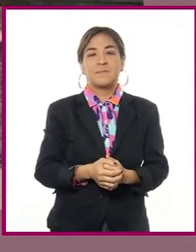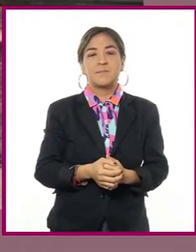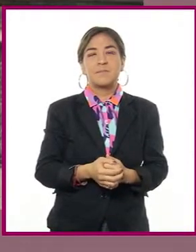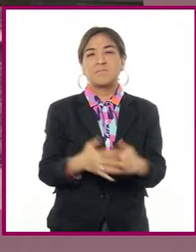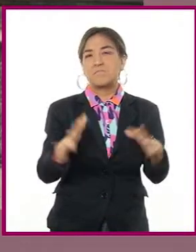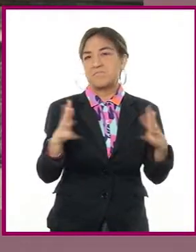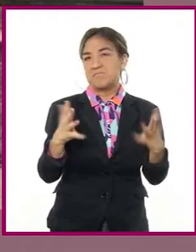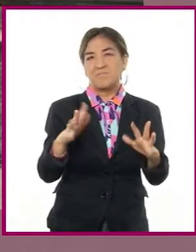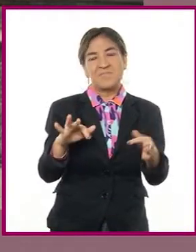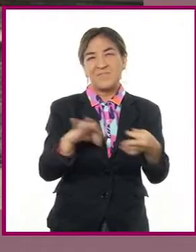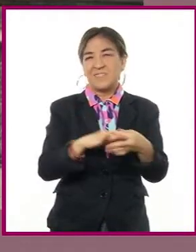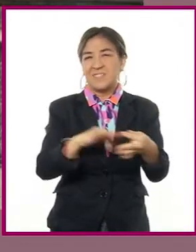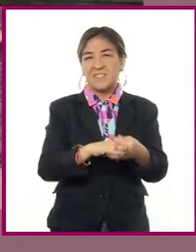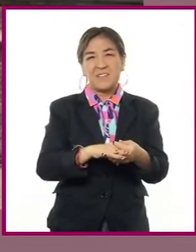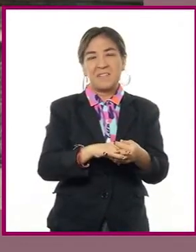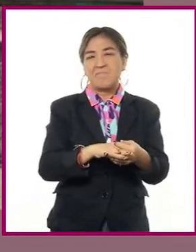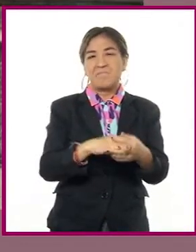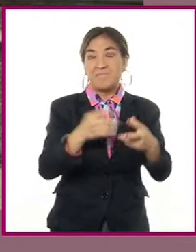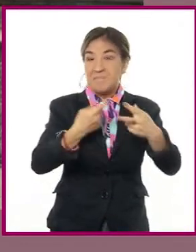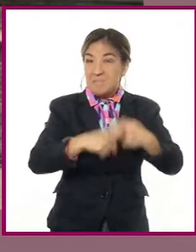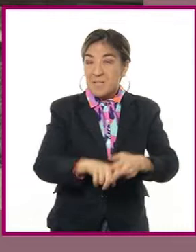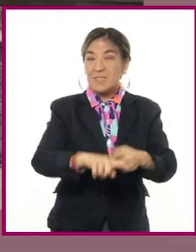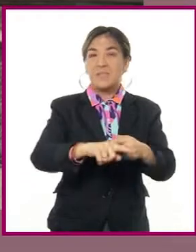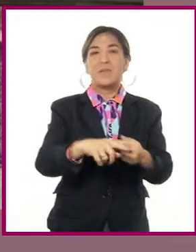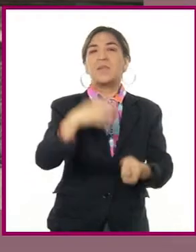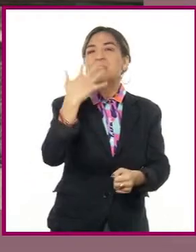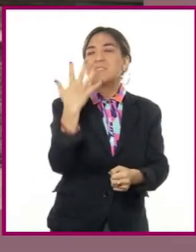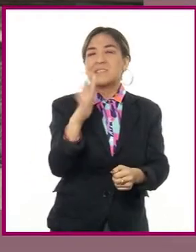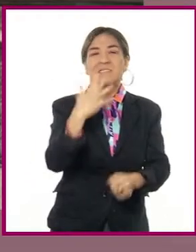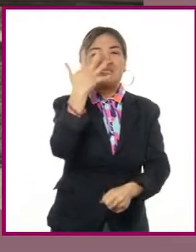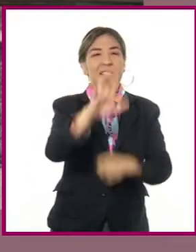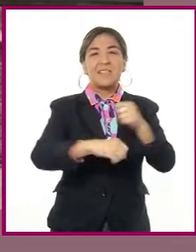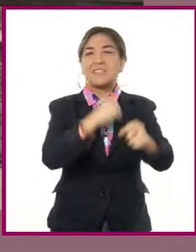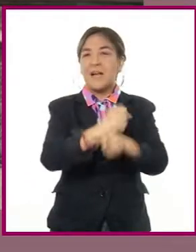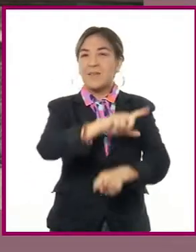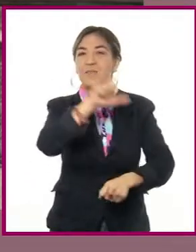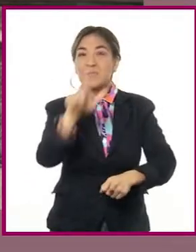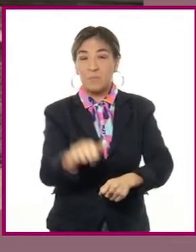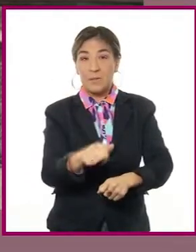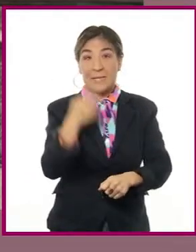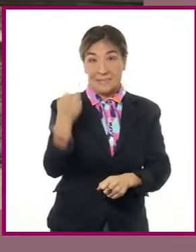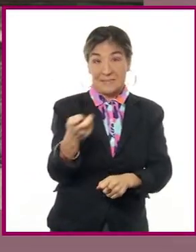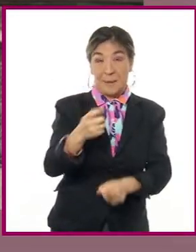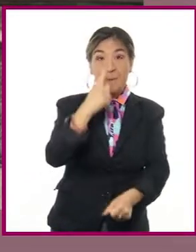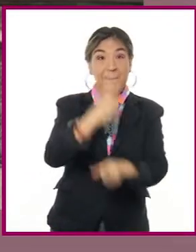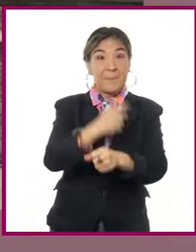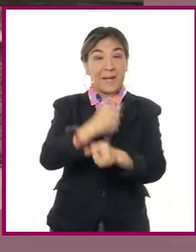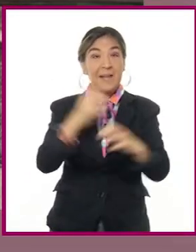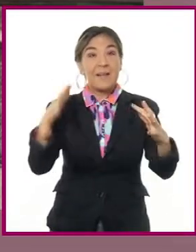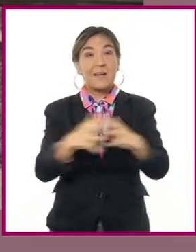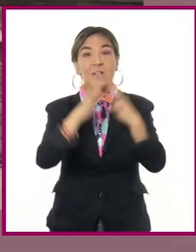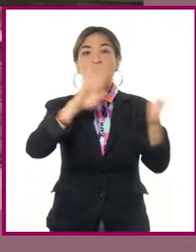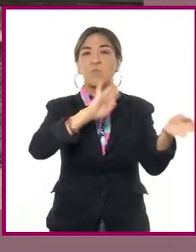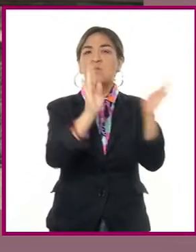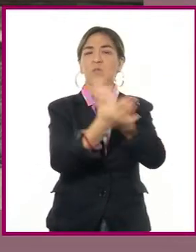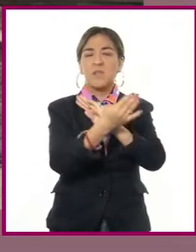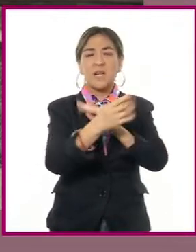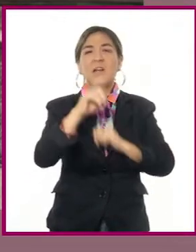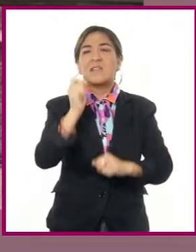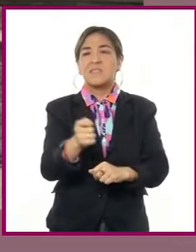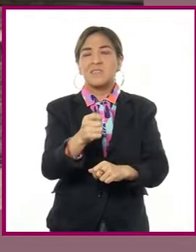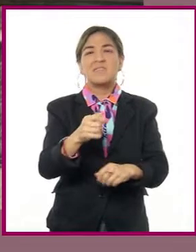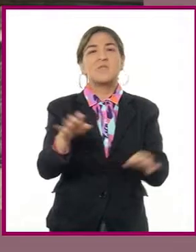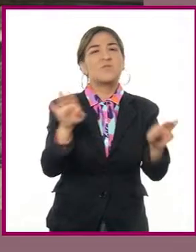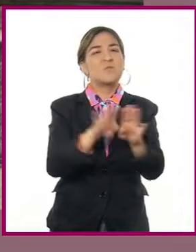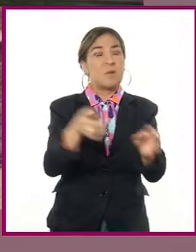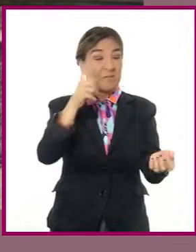10 años después? Bueno, la Primera Guerra Mundial dejó a Alemania como perdedora